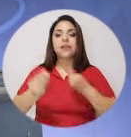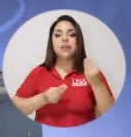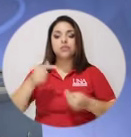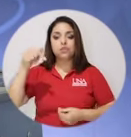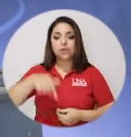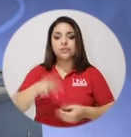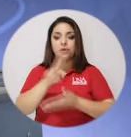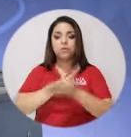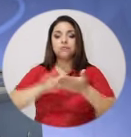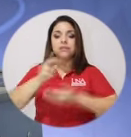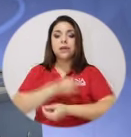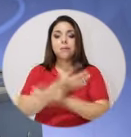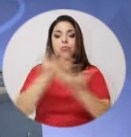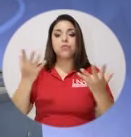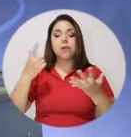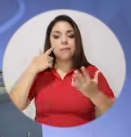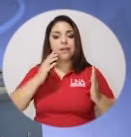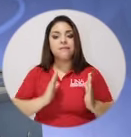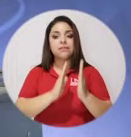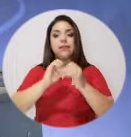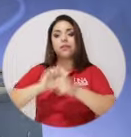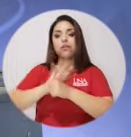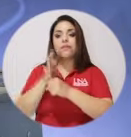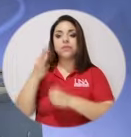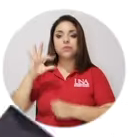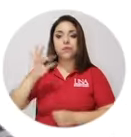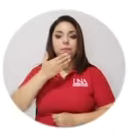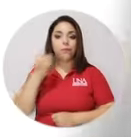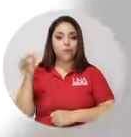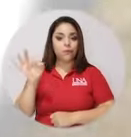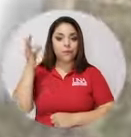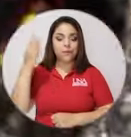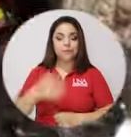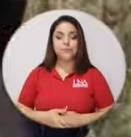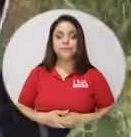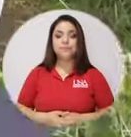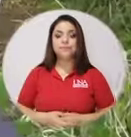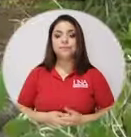para enfrentar la crisis por el COVID-19 de la mejor manera.